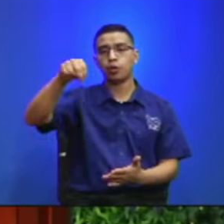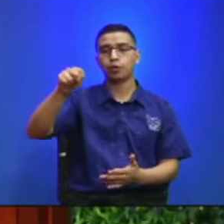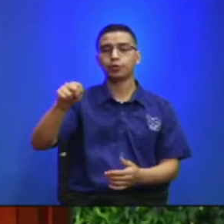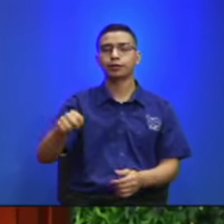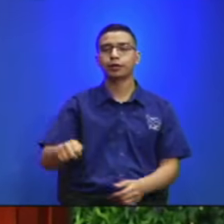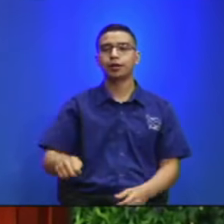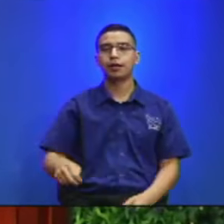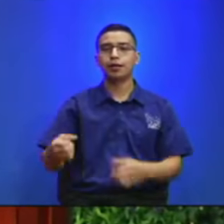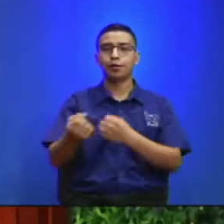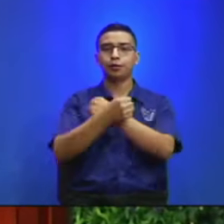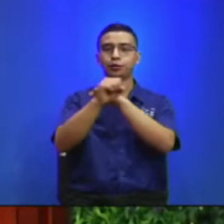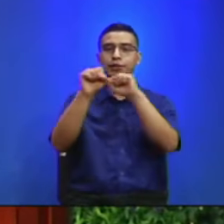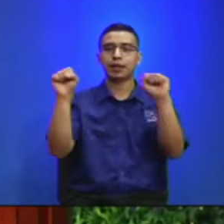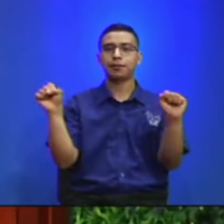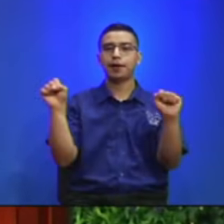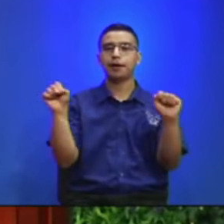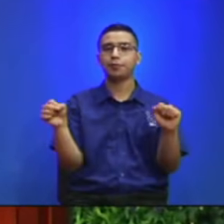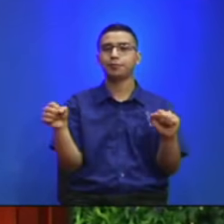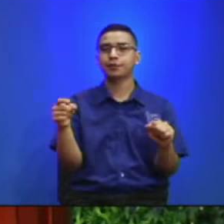bueno